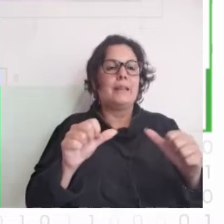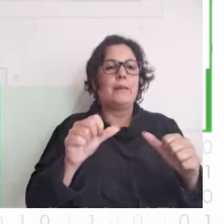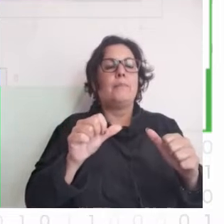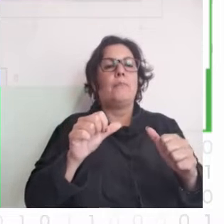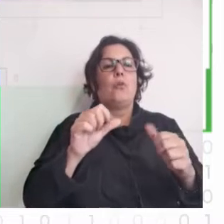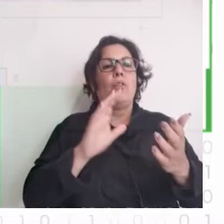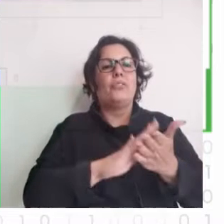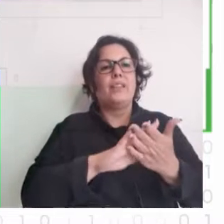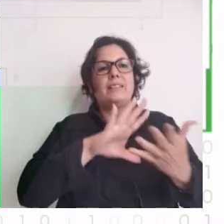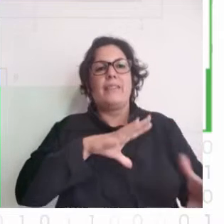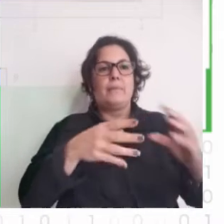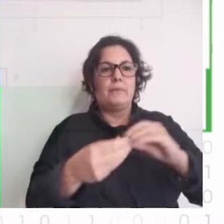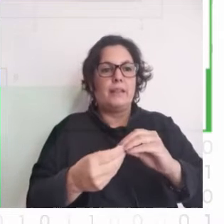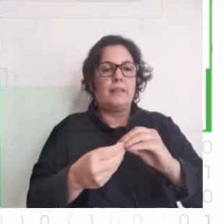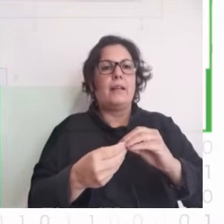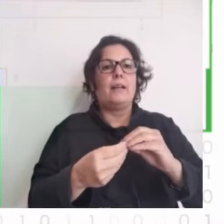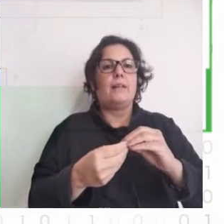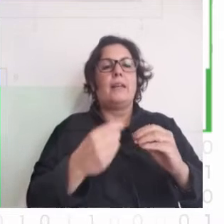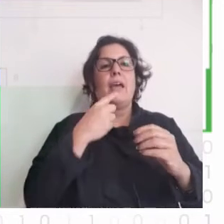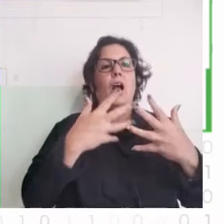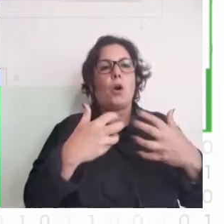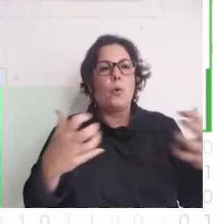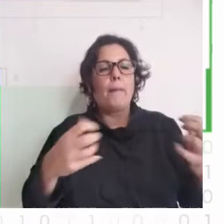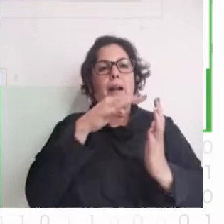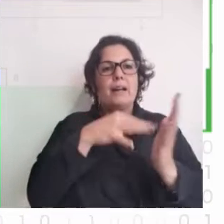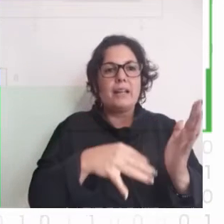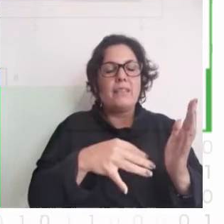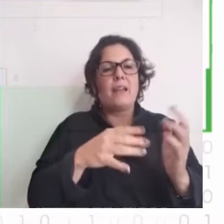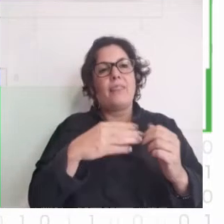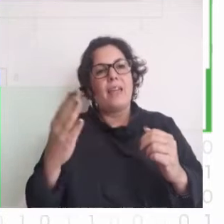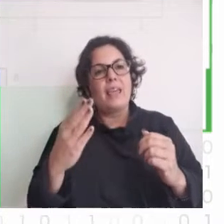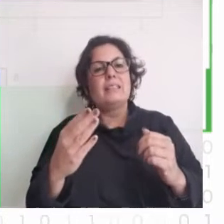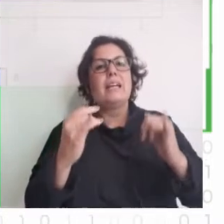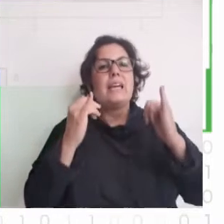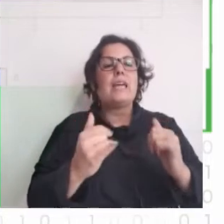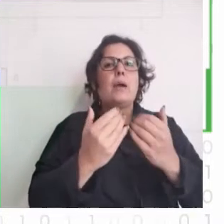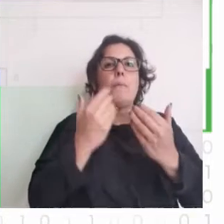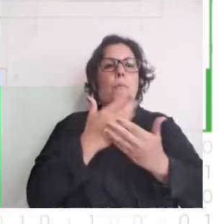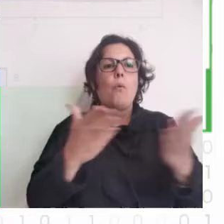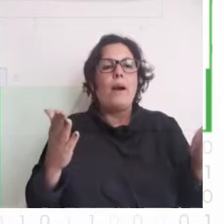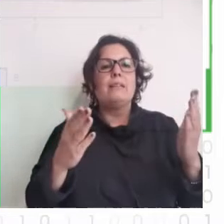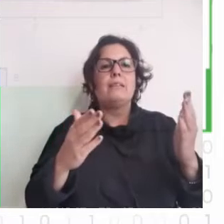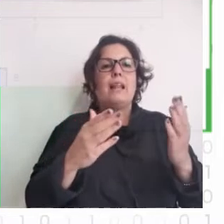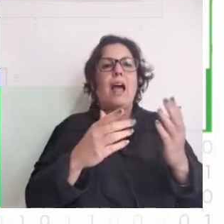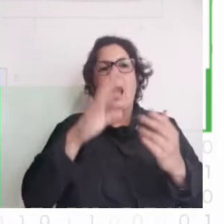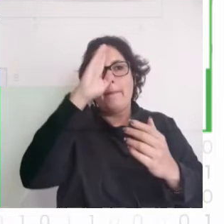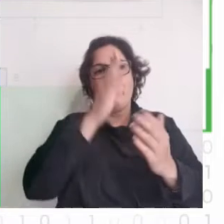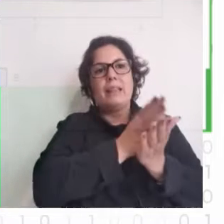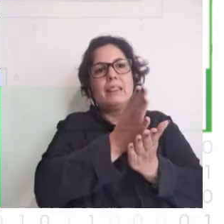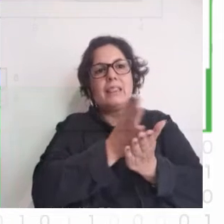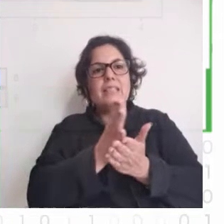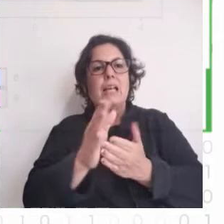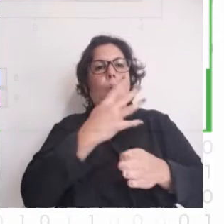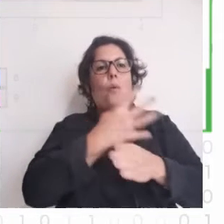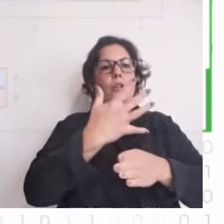en el componente Vocabulary and Grammar y Reading, el gráfico en la derecha, y muestra la distribución de los aprendizajes de los alumnos de cuarto,